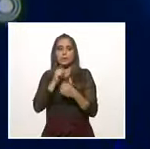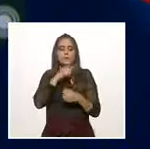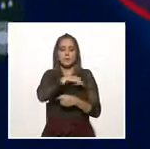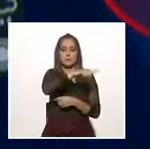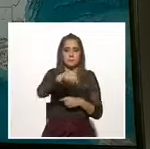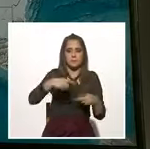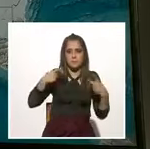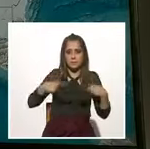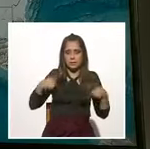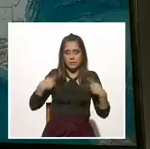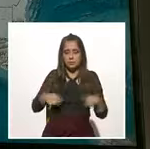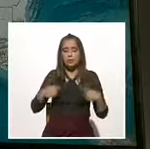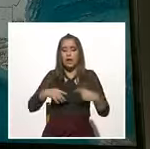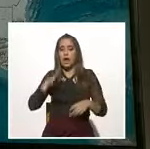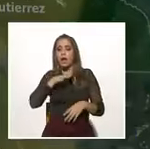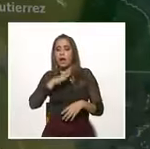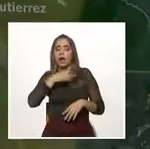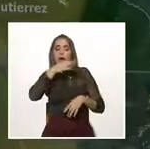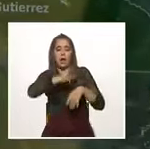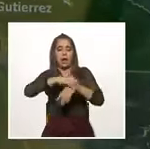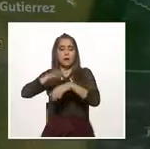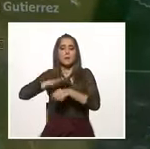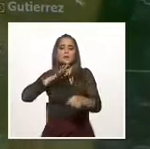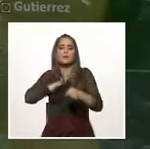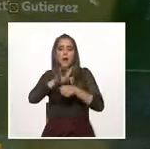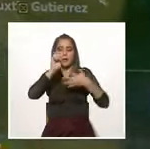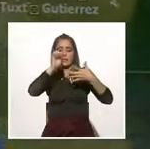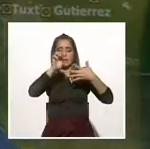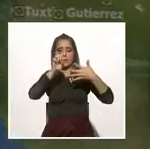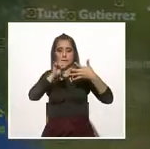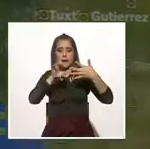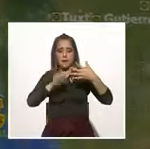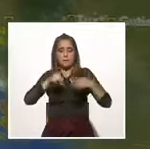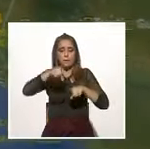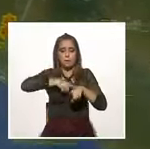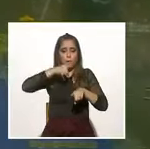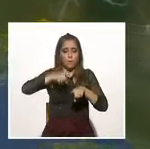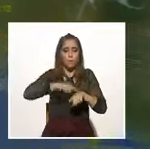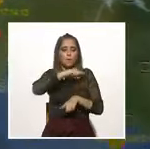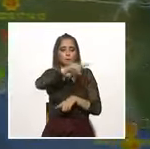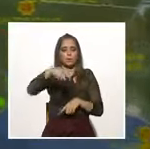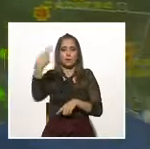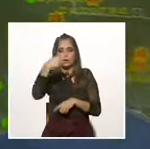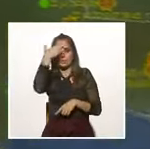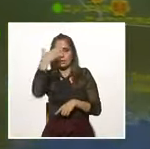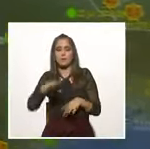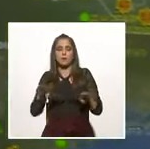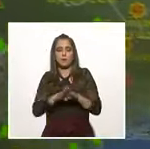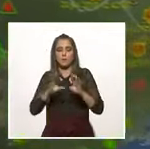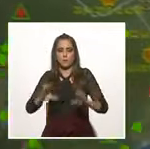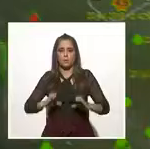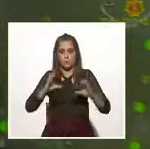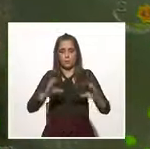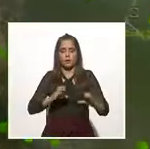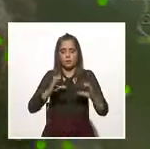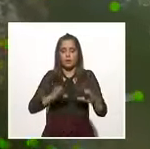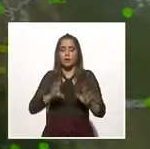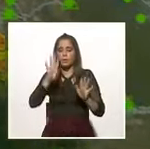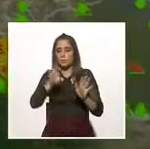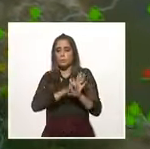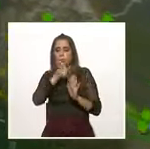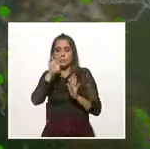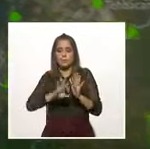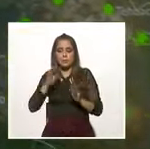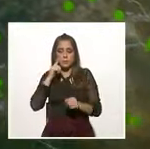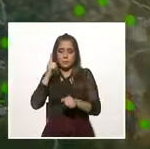general, llevar a cabo medidas, acciones muy concretas dependiendo del color. Por ejemplo, si se